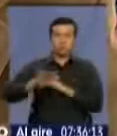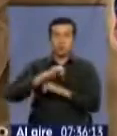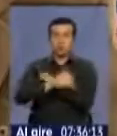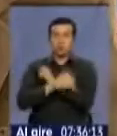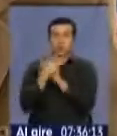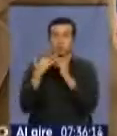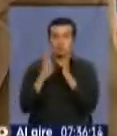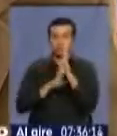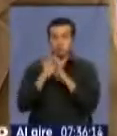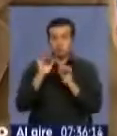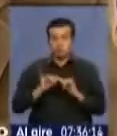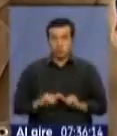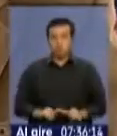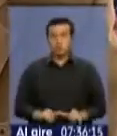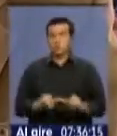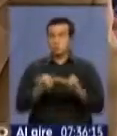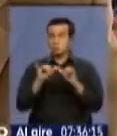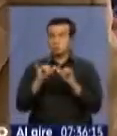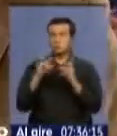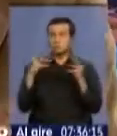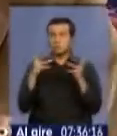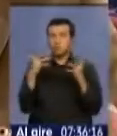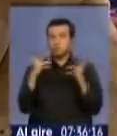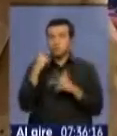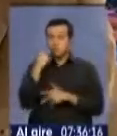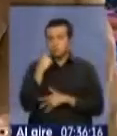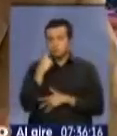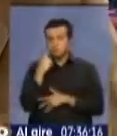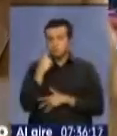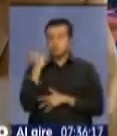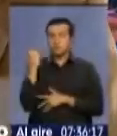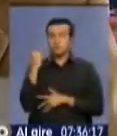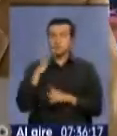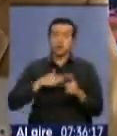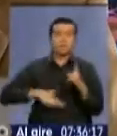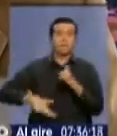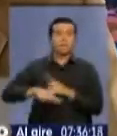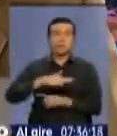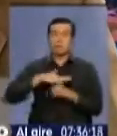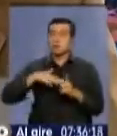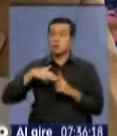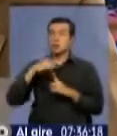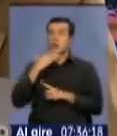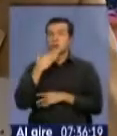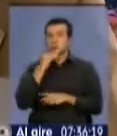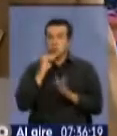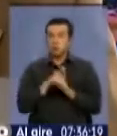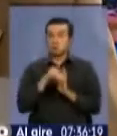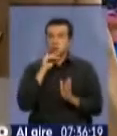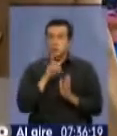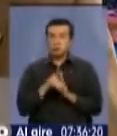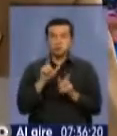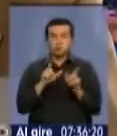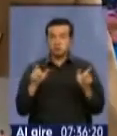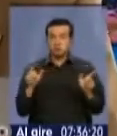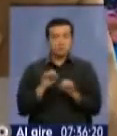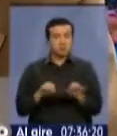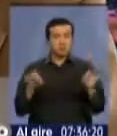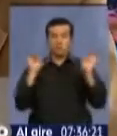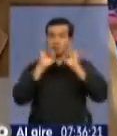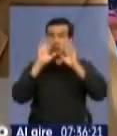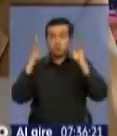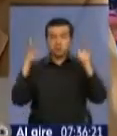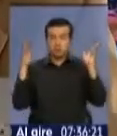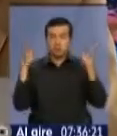vamos a ser proactivos en ese momento. No vamos a entrar en este ambiente que a veces viene denuncia tras denuncia de cosas que no tienen mucha importancia para el